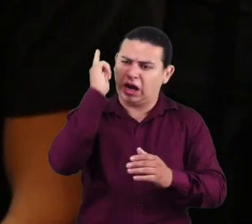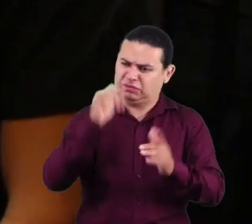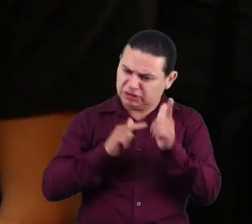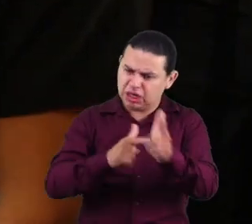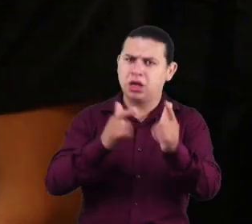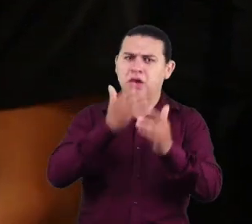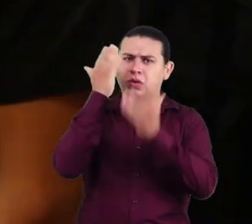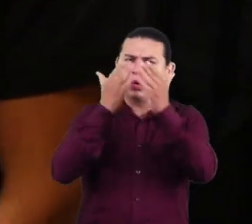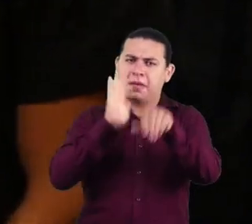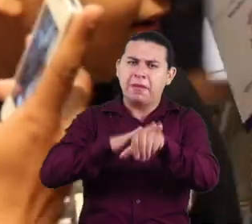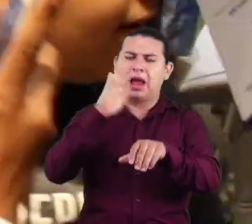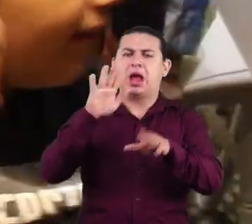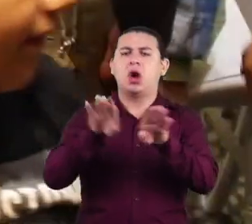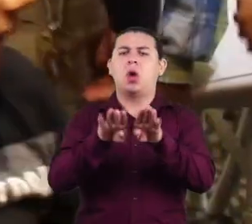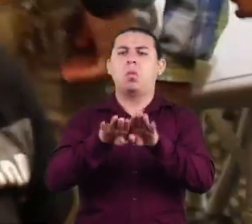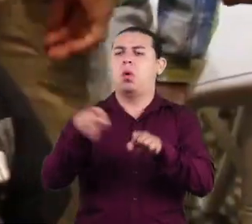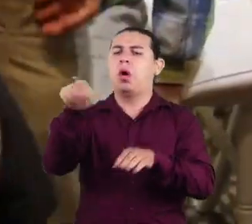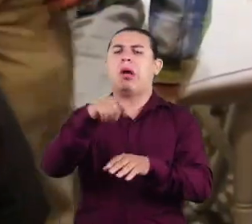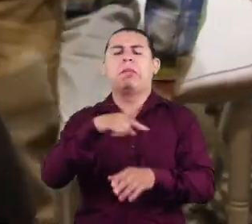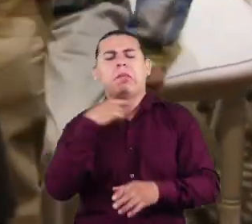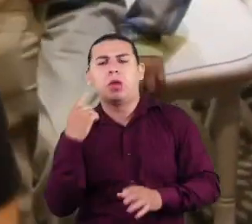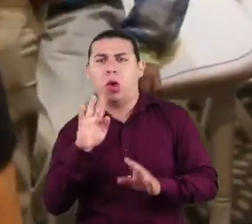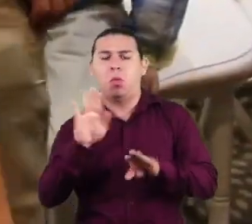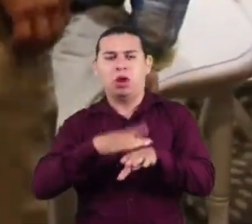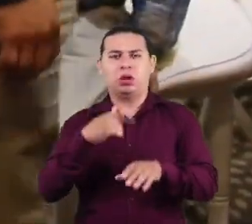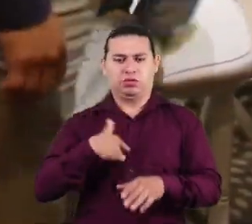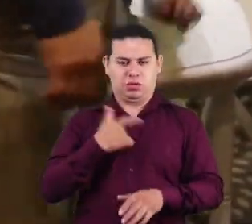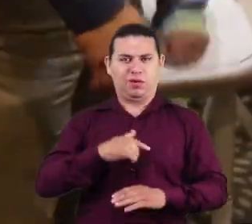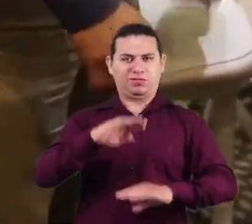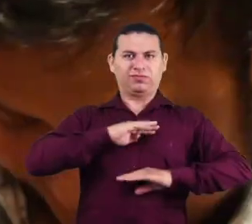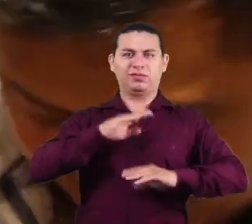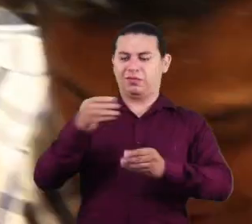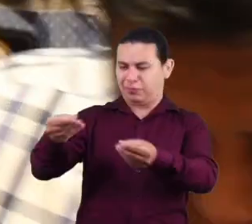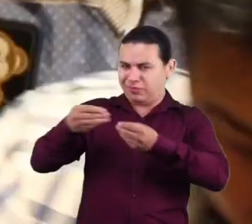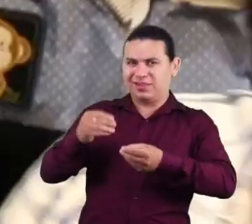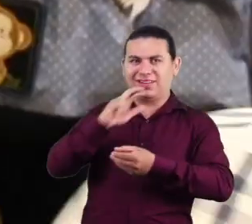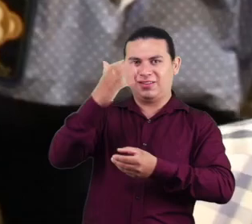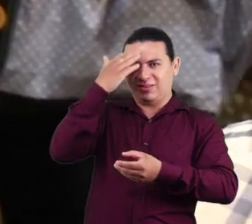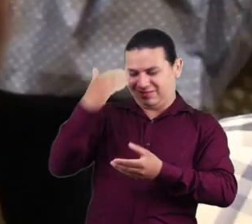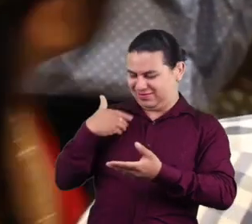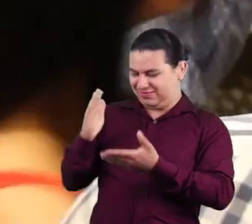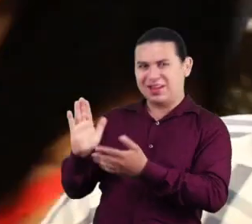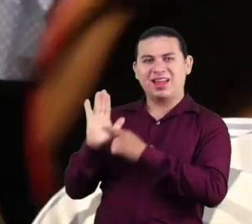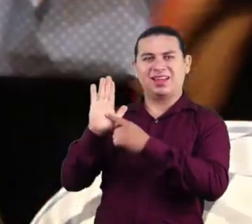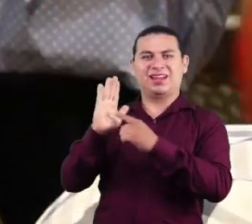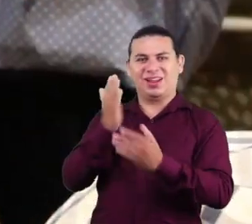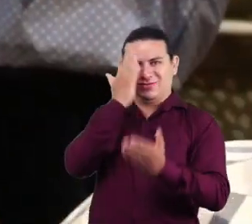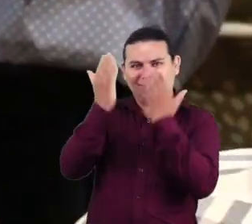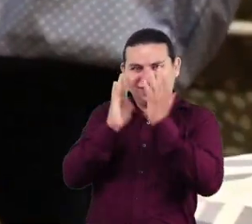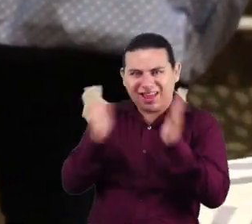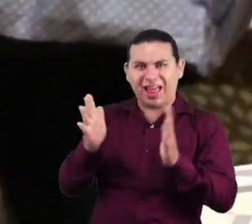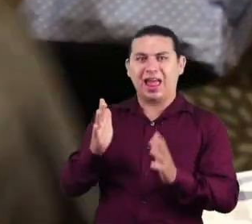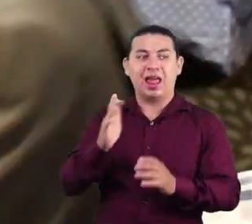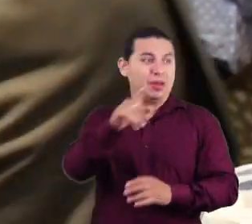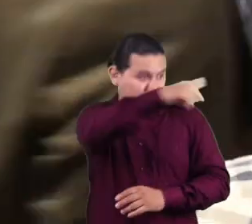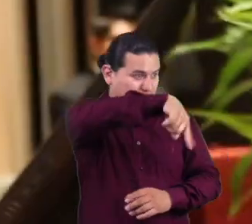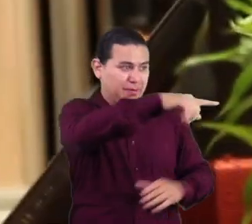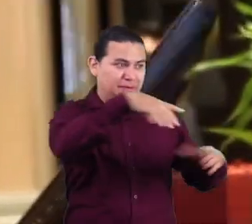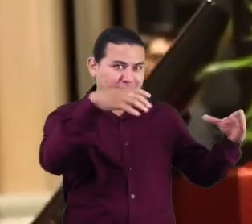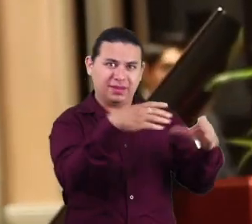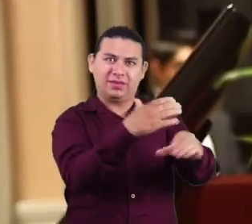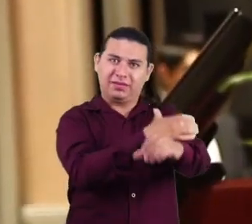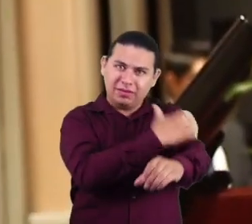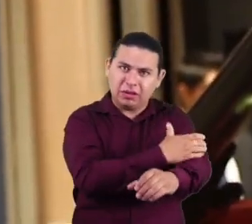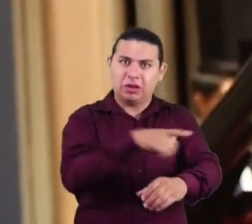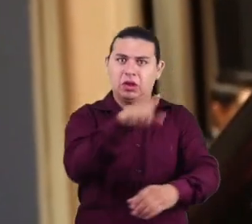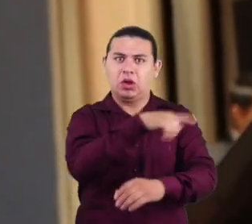La verdad es muy satisfactorio tener el reconocimiento de que ya acabaste tus estudios. Y pues que mis compañeros y yo igual